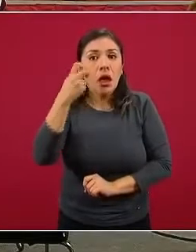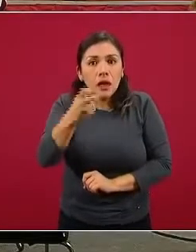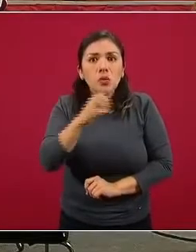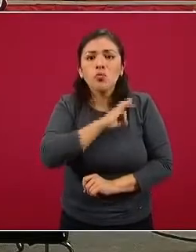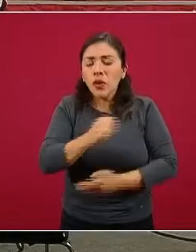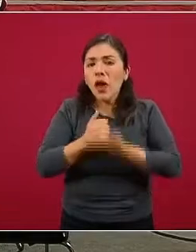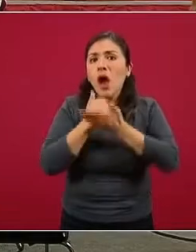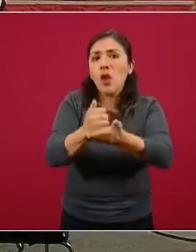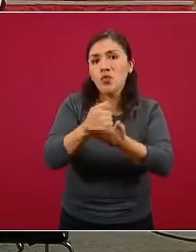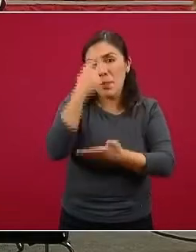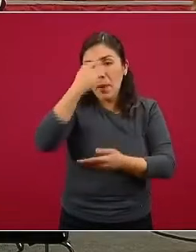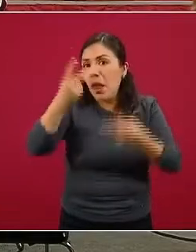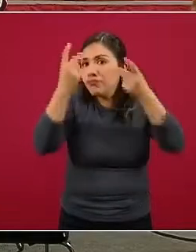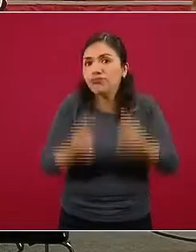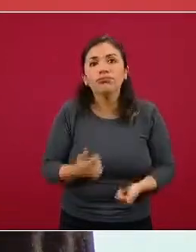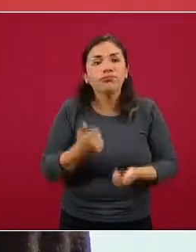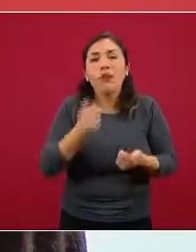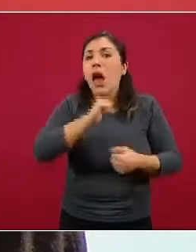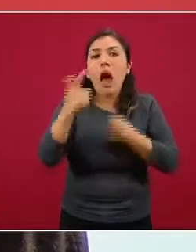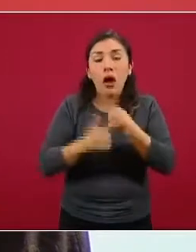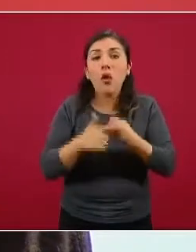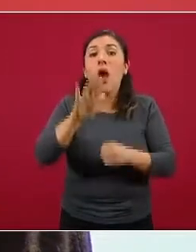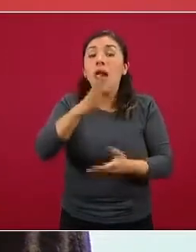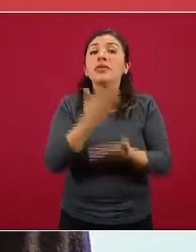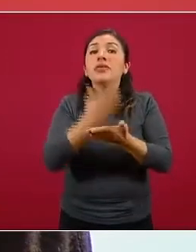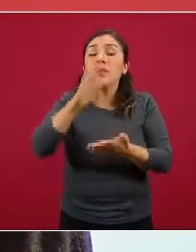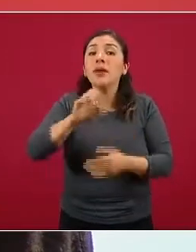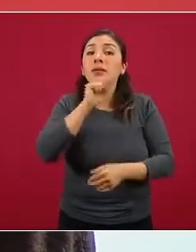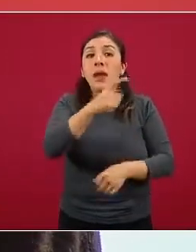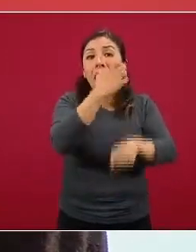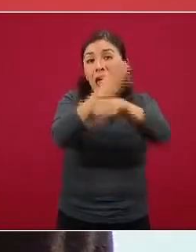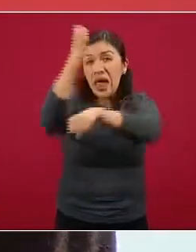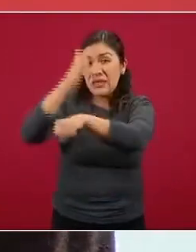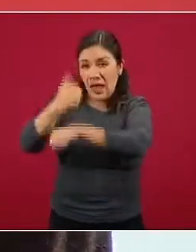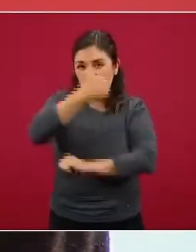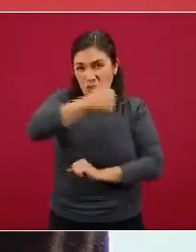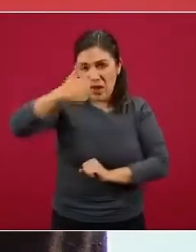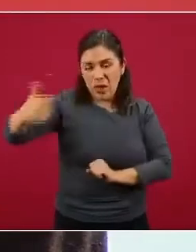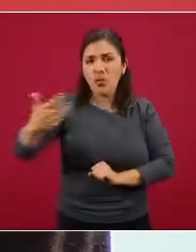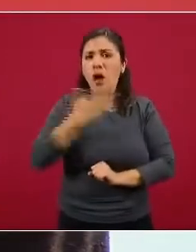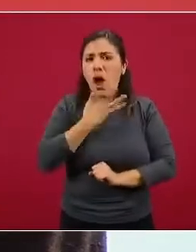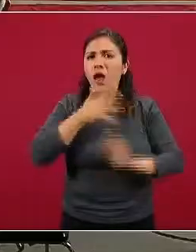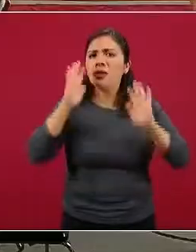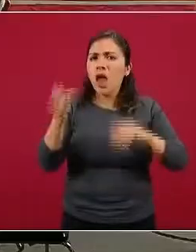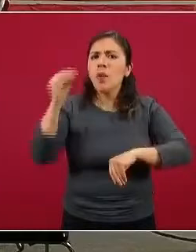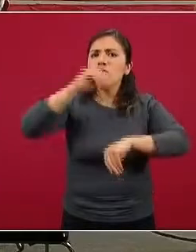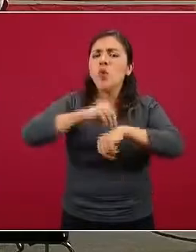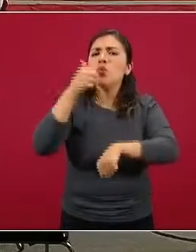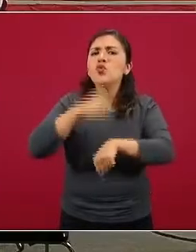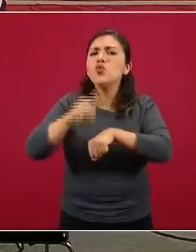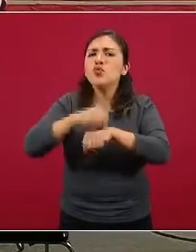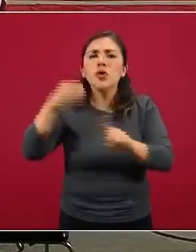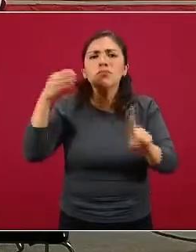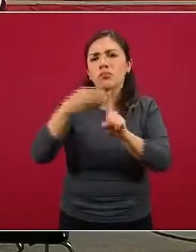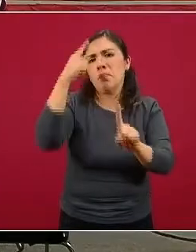resuelve precisamente al respecto. Además, las entidades federativas han dispuesto números específicos de contacto